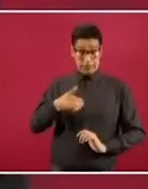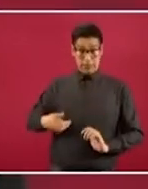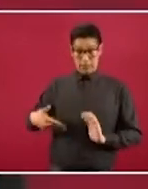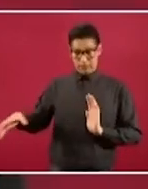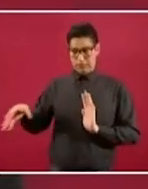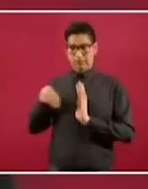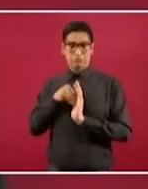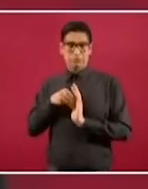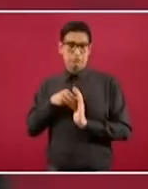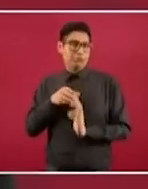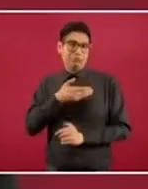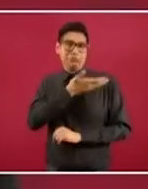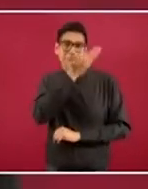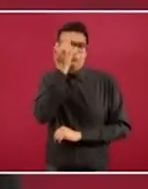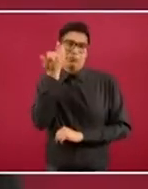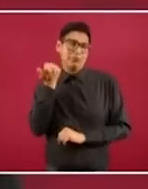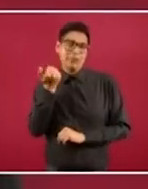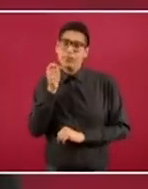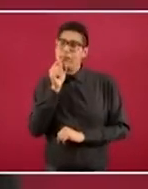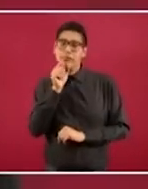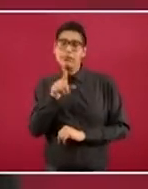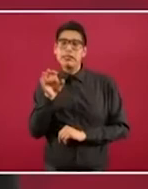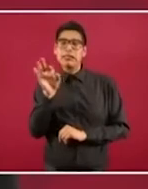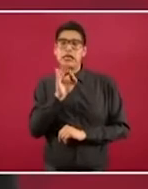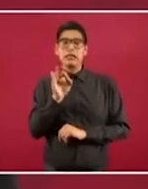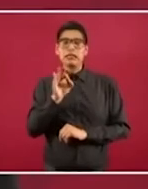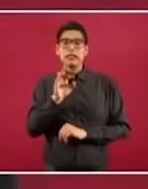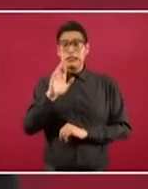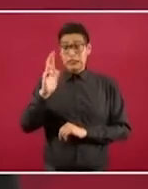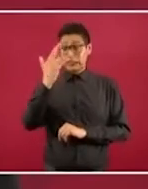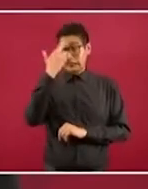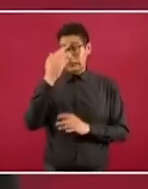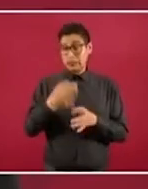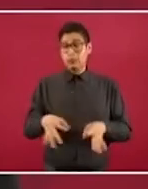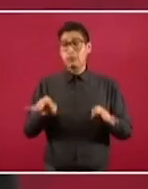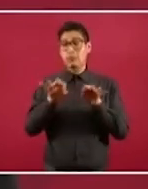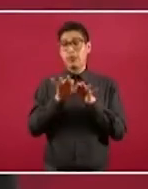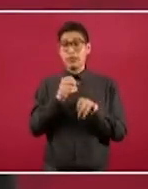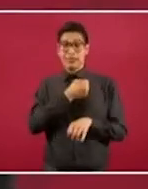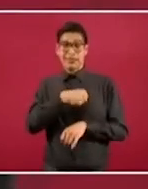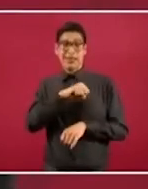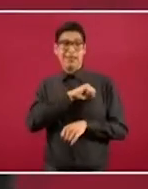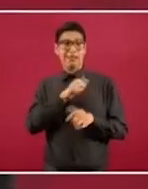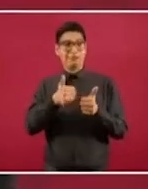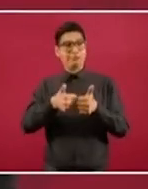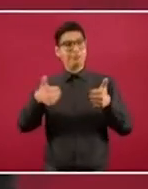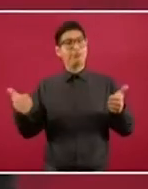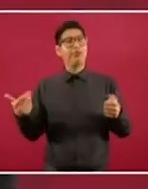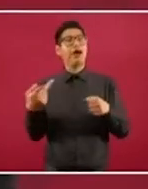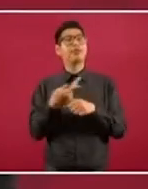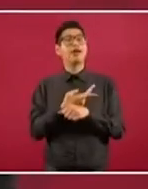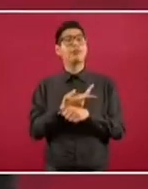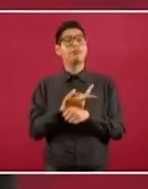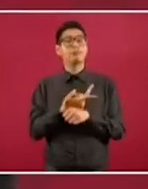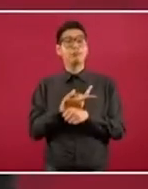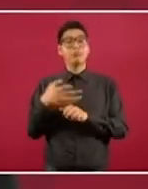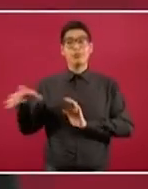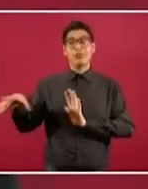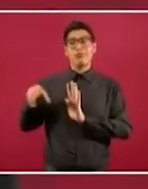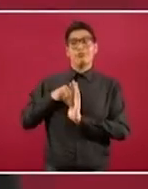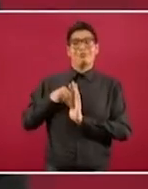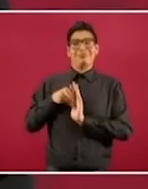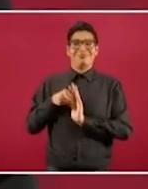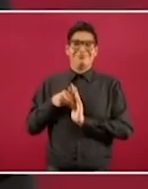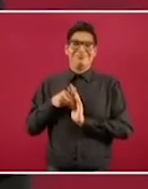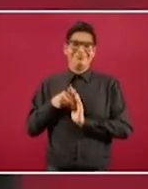acercamiento de 1.5 metros o menos, la posibilidad es baja de